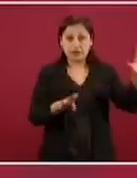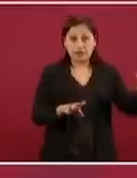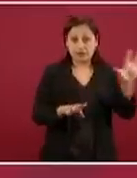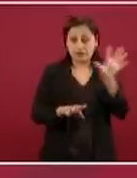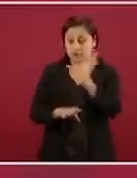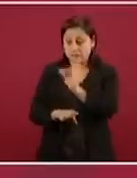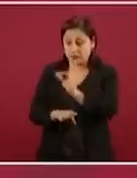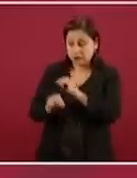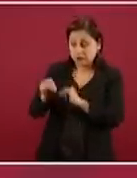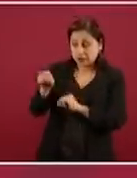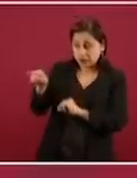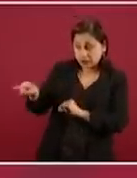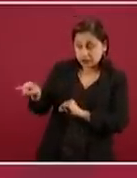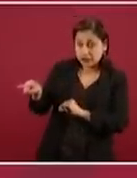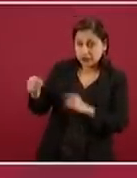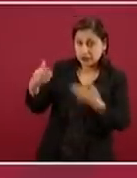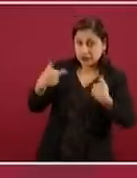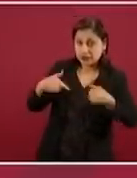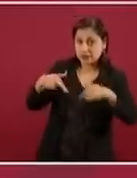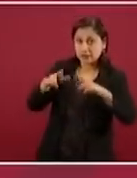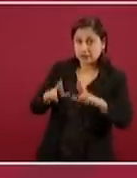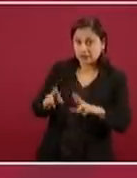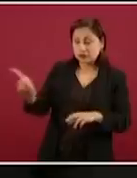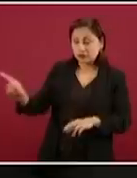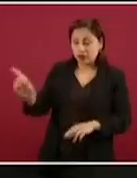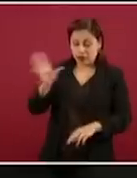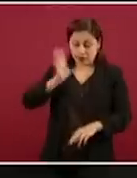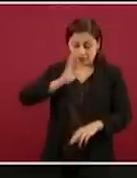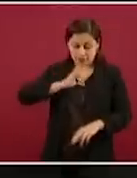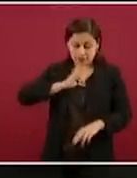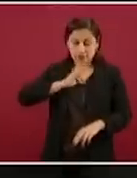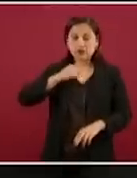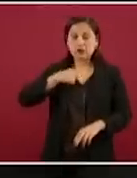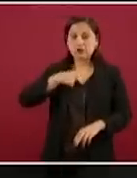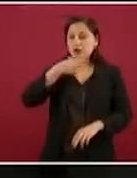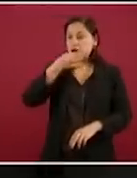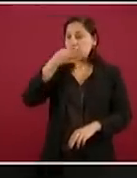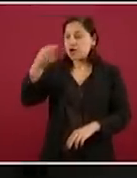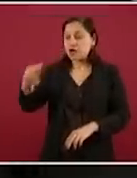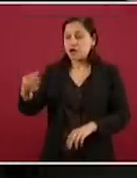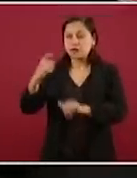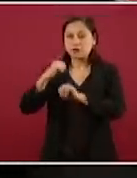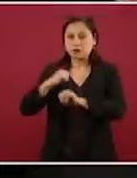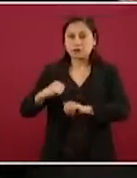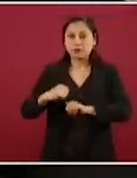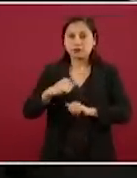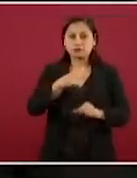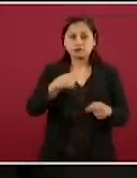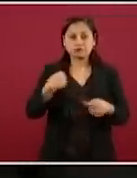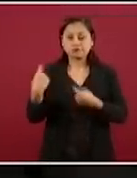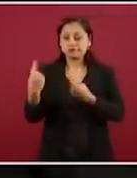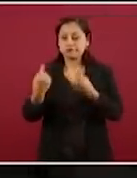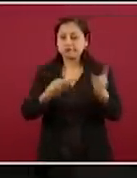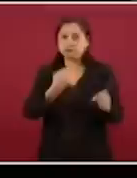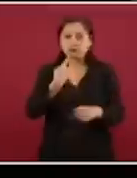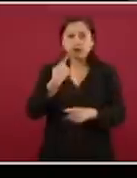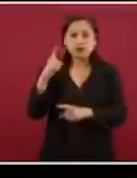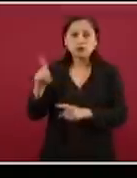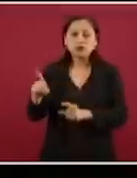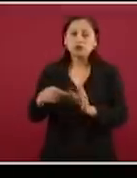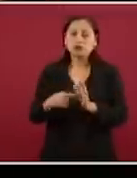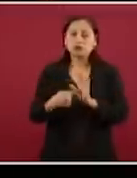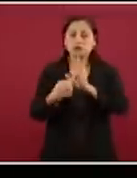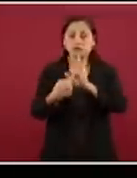y yo, como presidente de México, porque lo que buscamos es eso, ¿no? Que